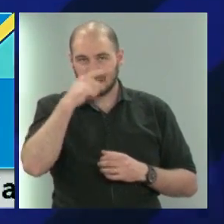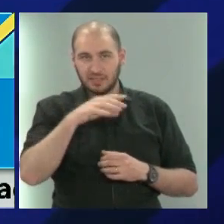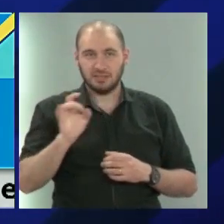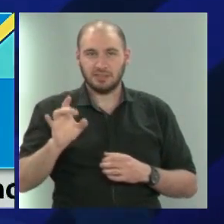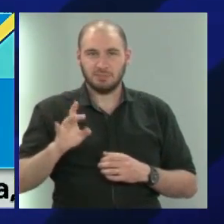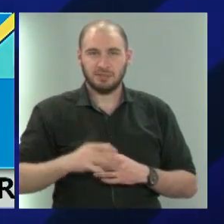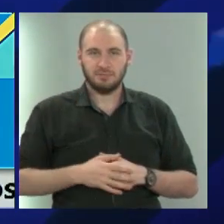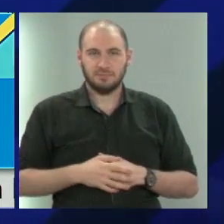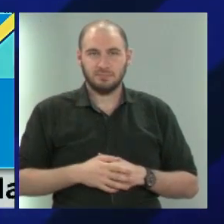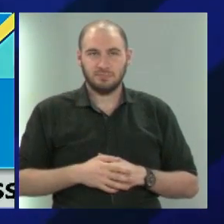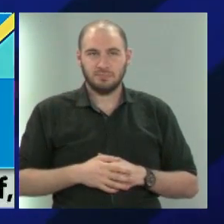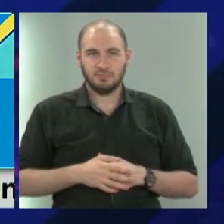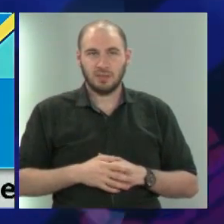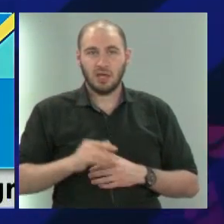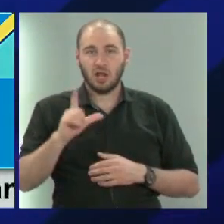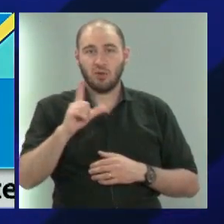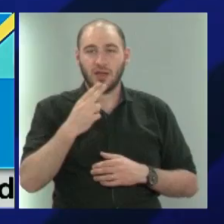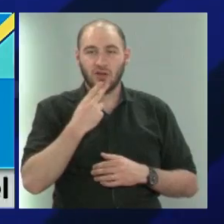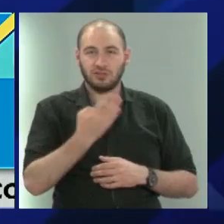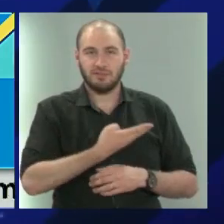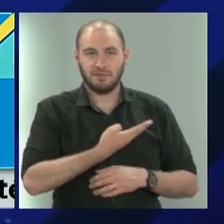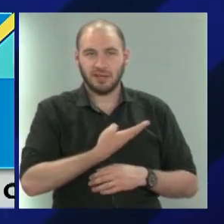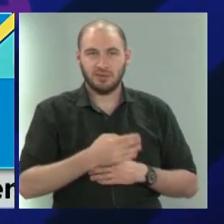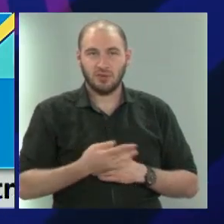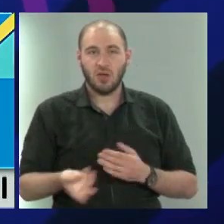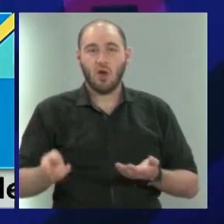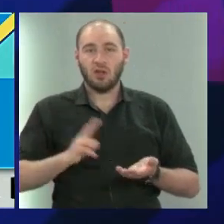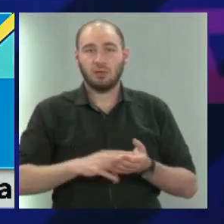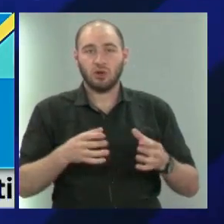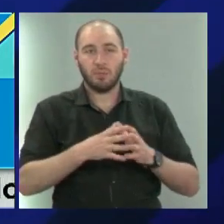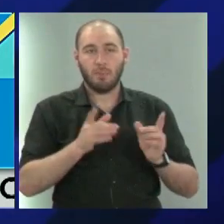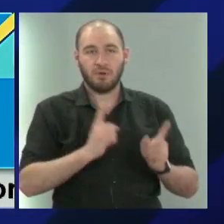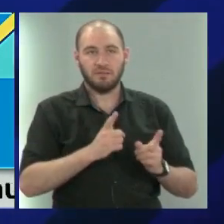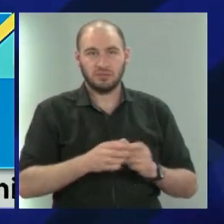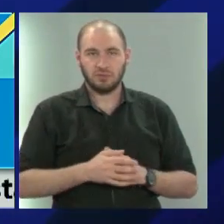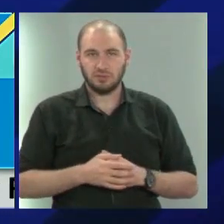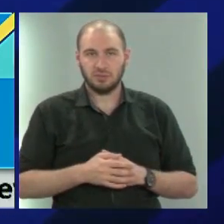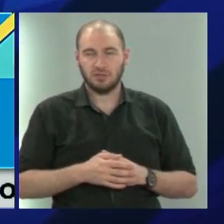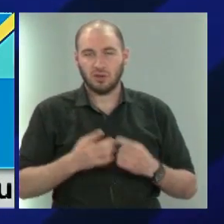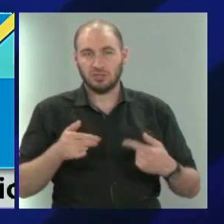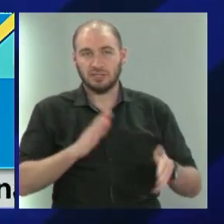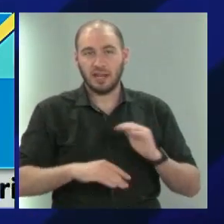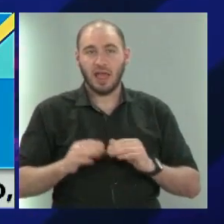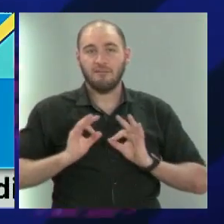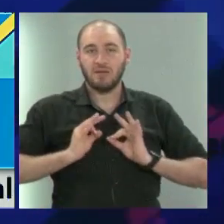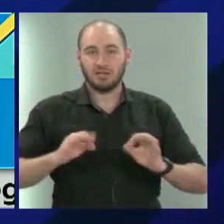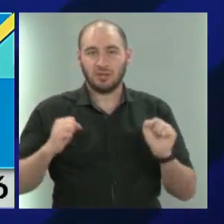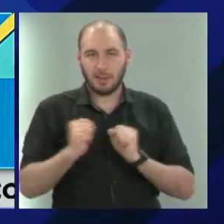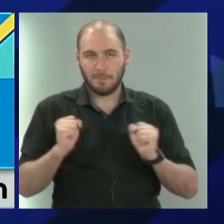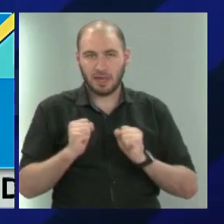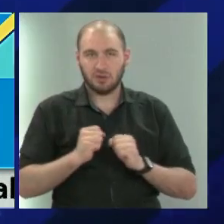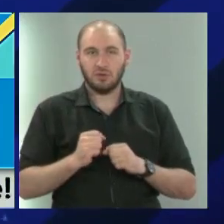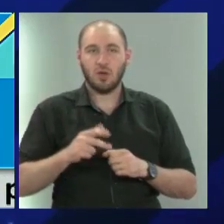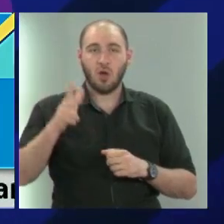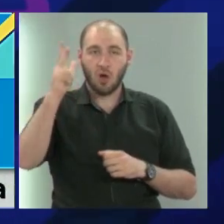27 de diciembre. El lunes 11 de febrero retomaría el cuerpo docente a las actividades y las vacaciones de invierno